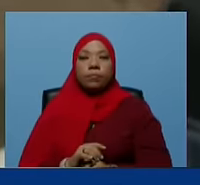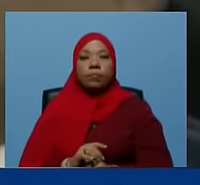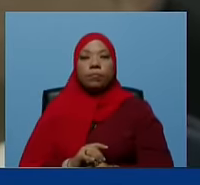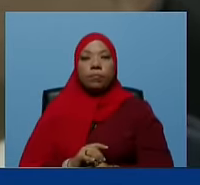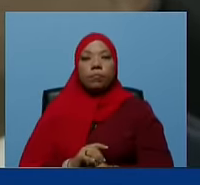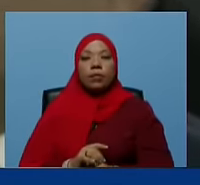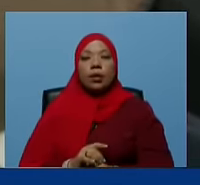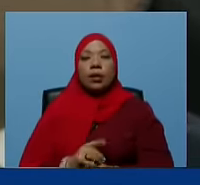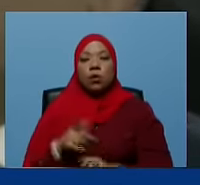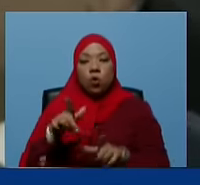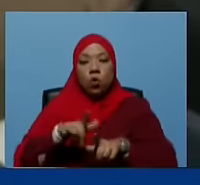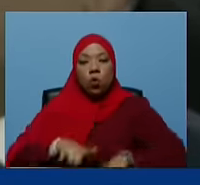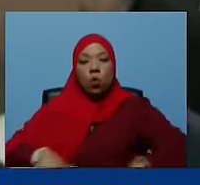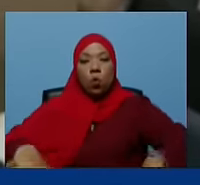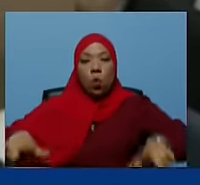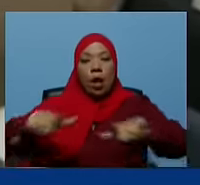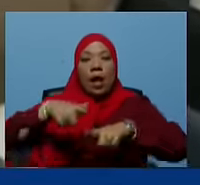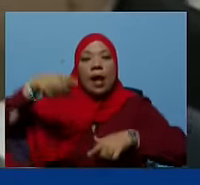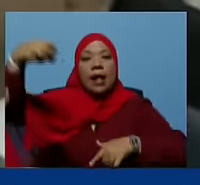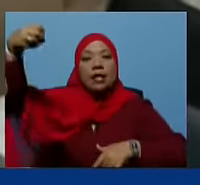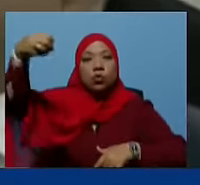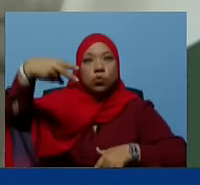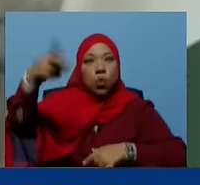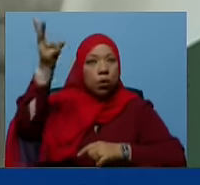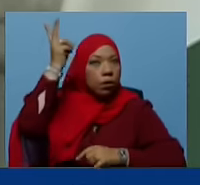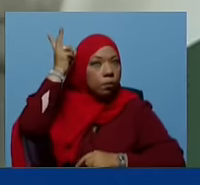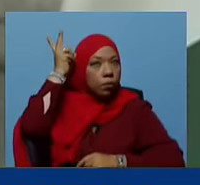Estamos en el Salón Sol del Perú.